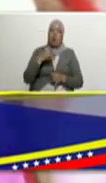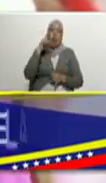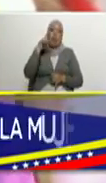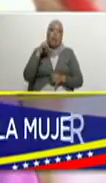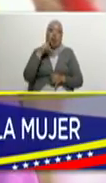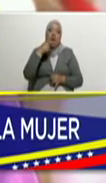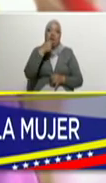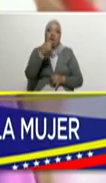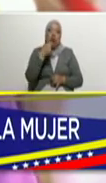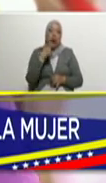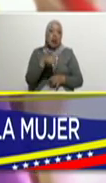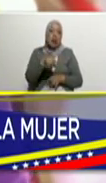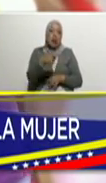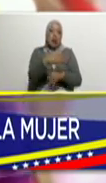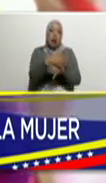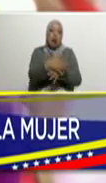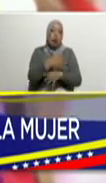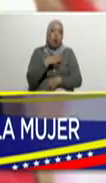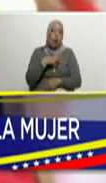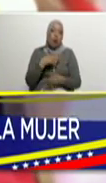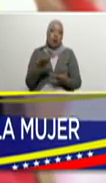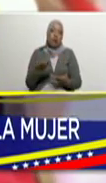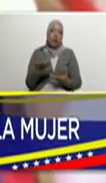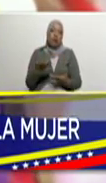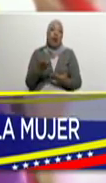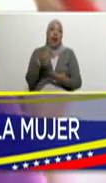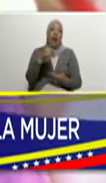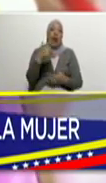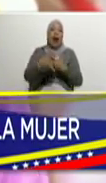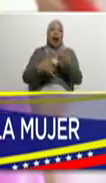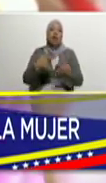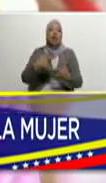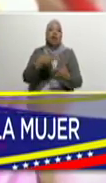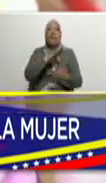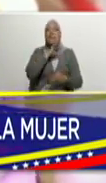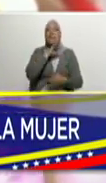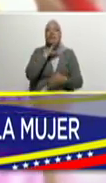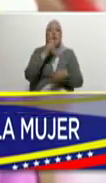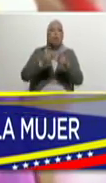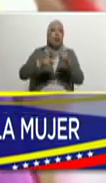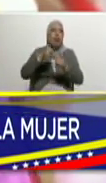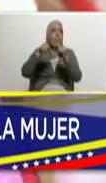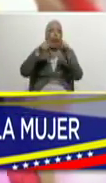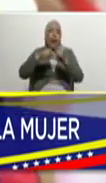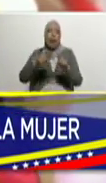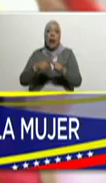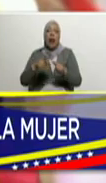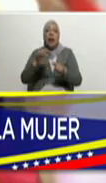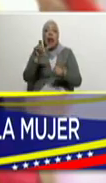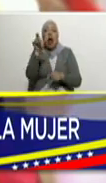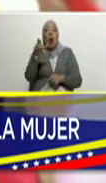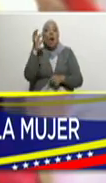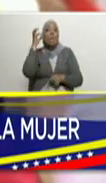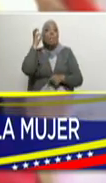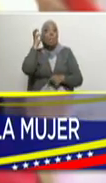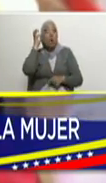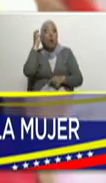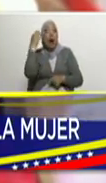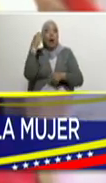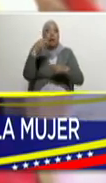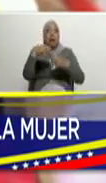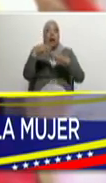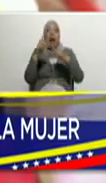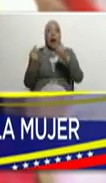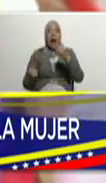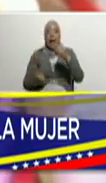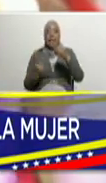a todo el programa que lleva el Ministerio del Poder Popular para la Salud. Sabemos de compañeras que no pueden reproducirse